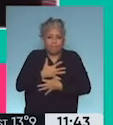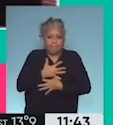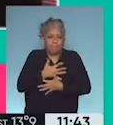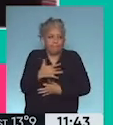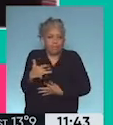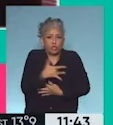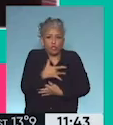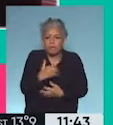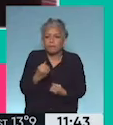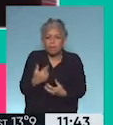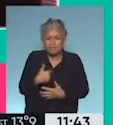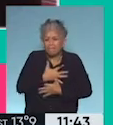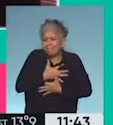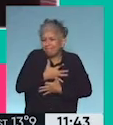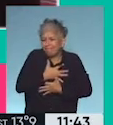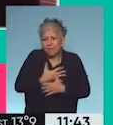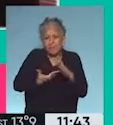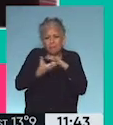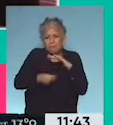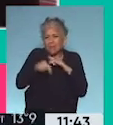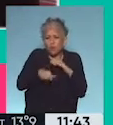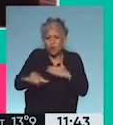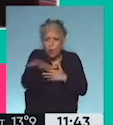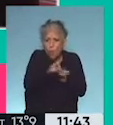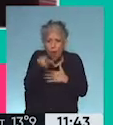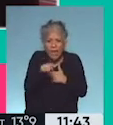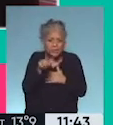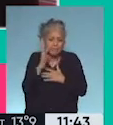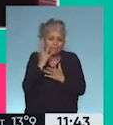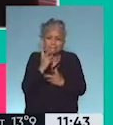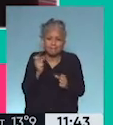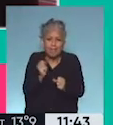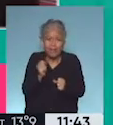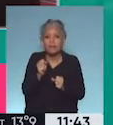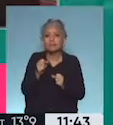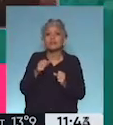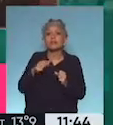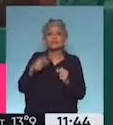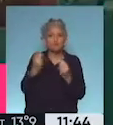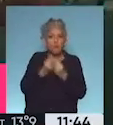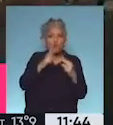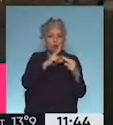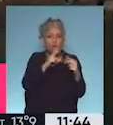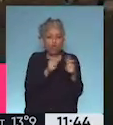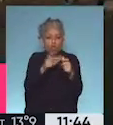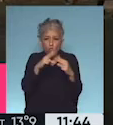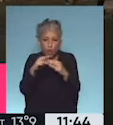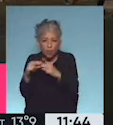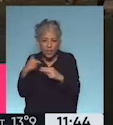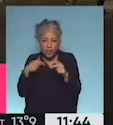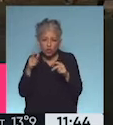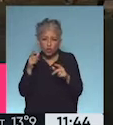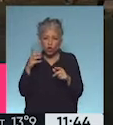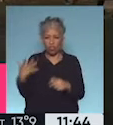la Patagonia, porque quiero mucho esos paisajes extremos, porque muchos de los documentales que yo he dirigido son en esas regiones, y